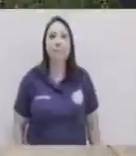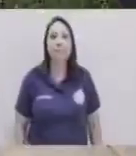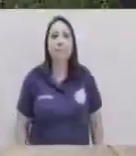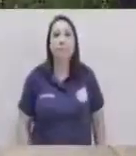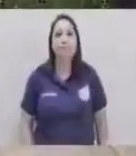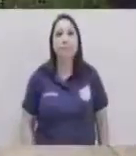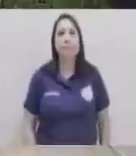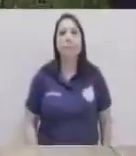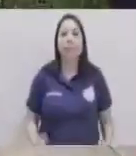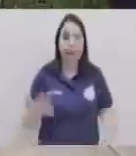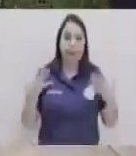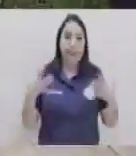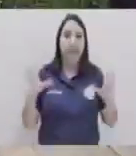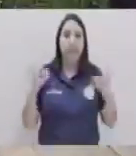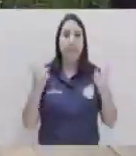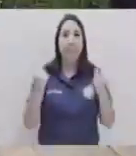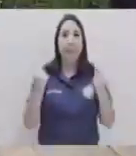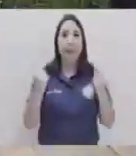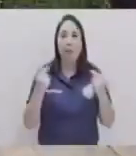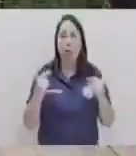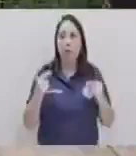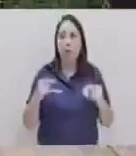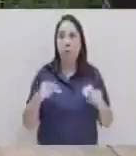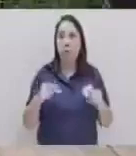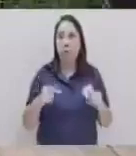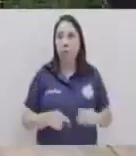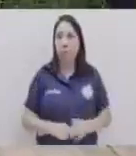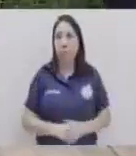atrás. Realizo el saque.